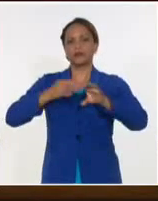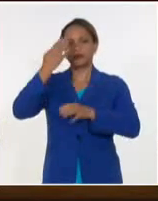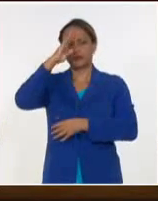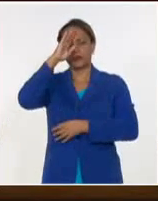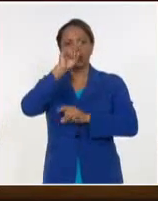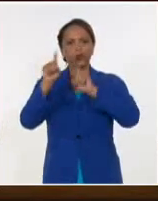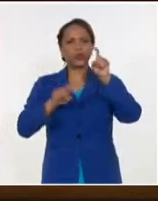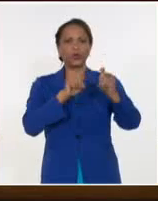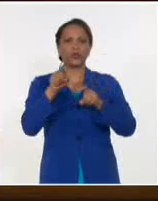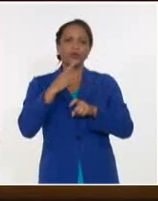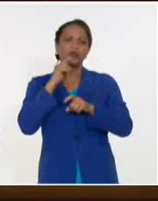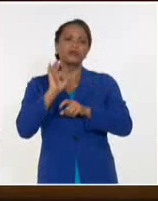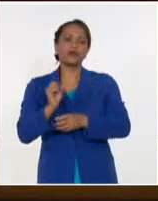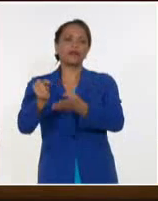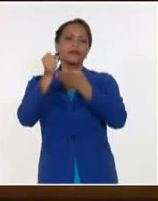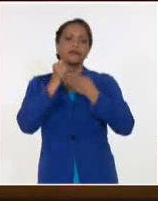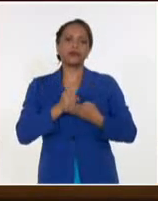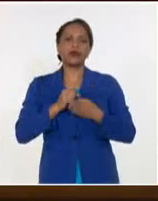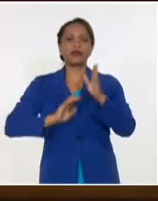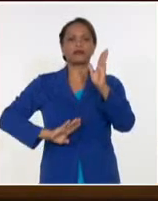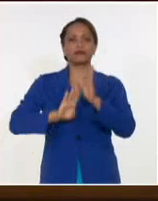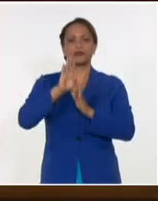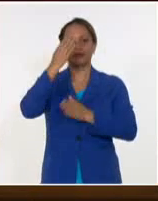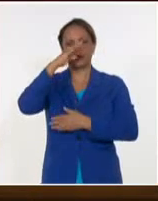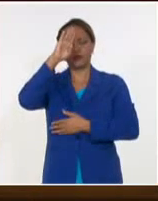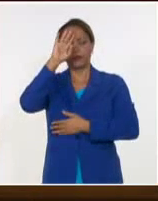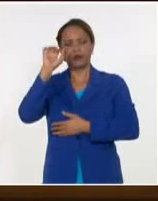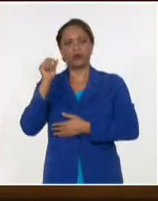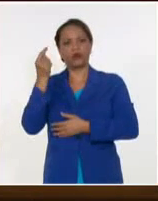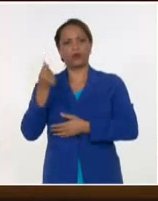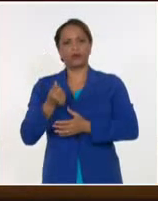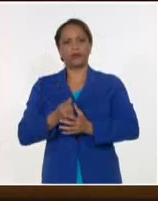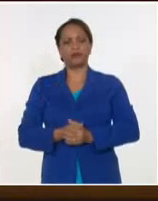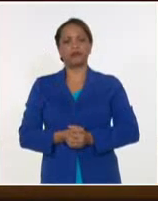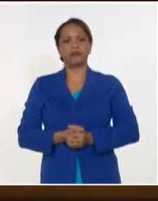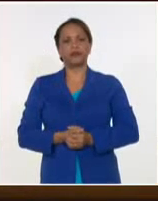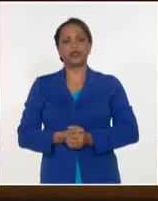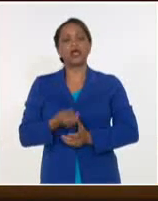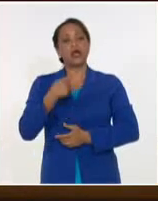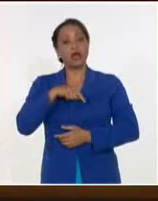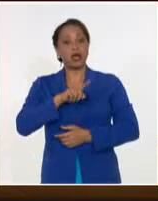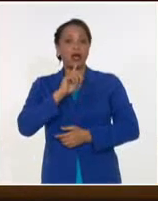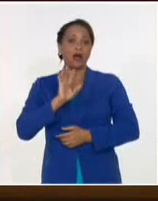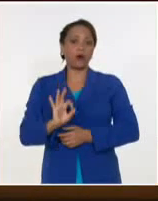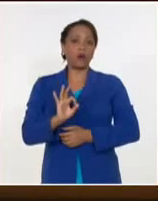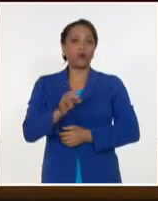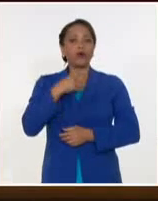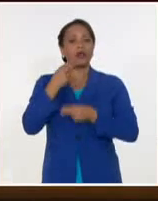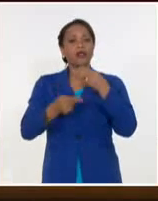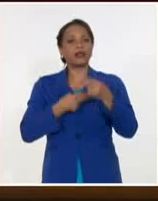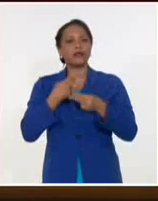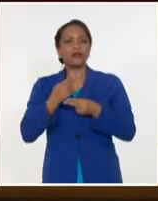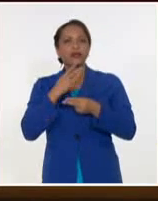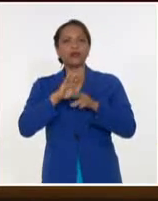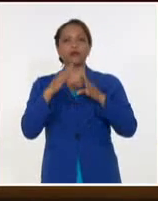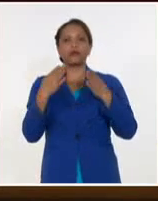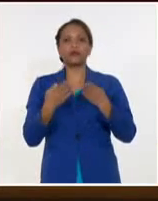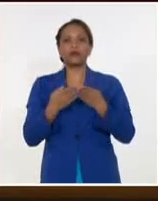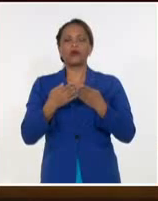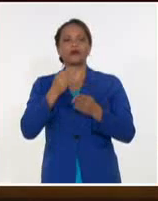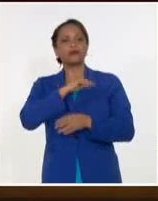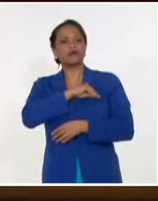y en aportar y contribuir a su desarrollo socioeconómico. Más aún, al hacerlo aflora y contagia ese